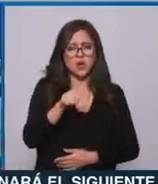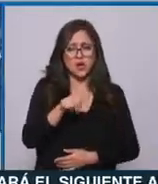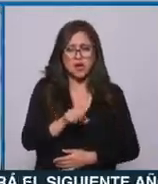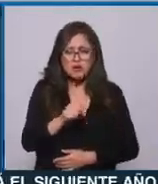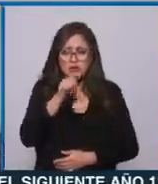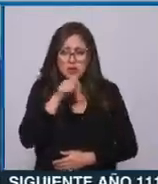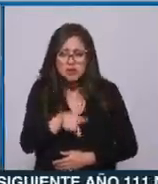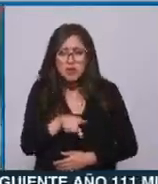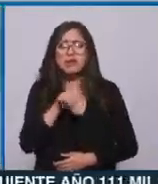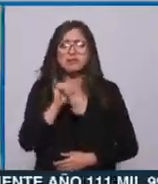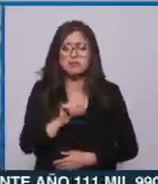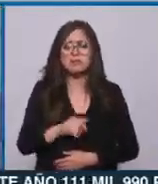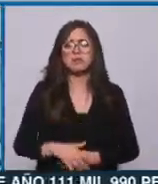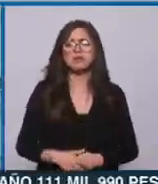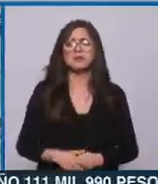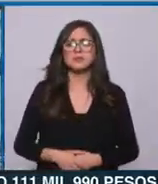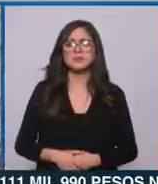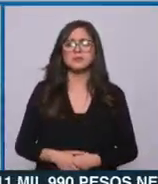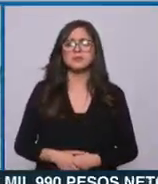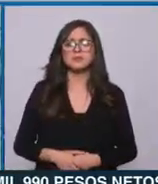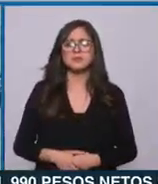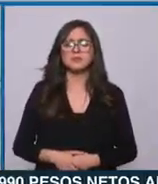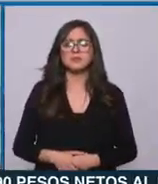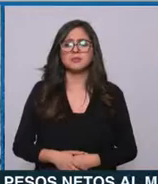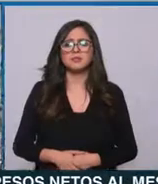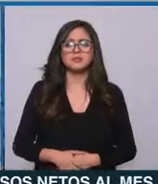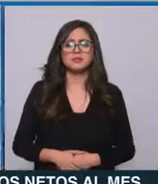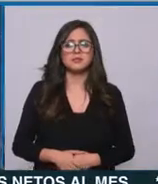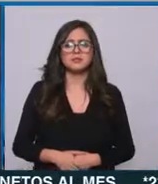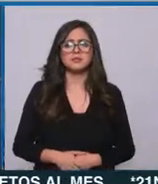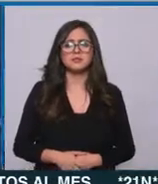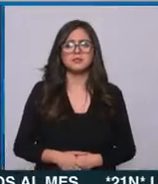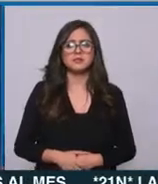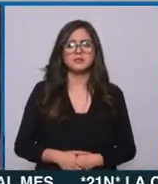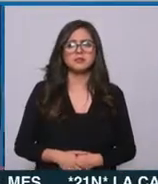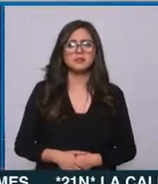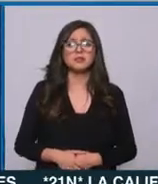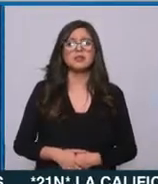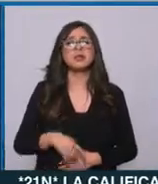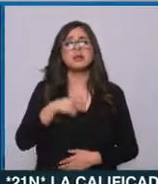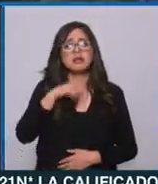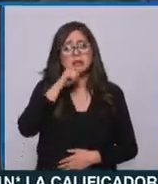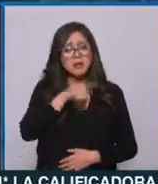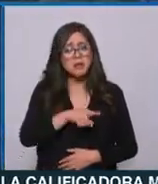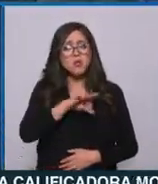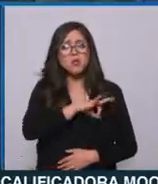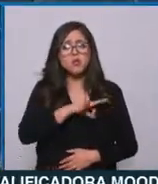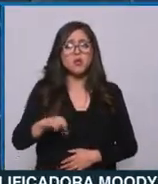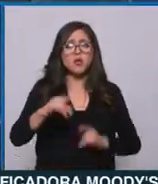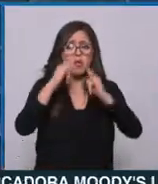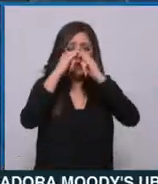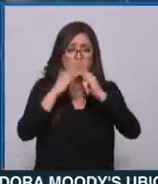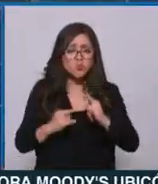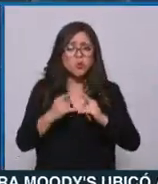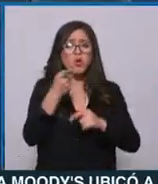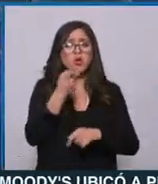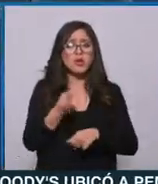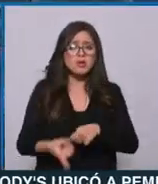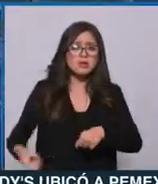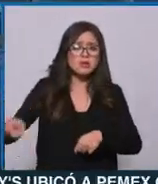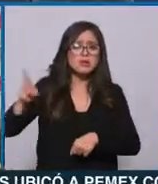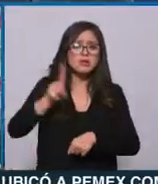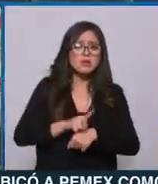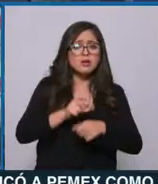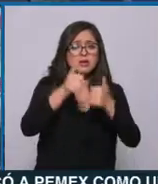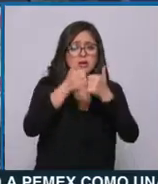runas también. También va a haber boda vikingas. Una cosita que no comenté es que pueden acampar, pueden pasar la noche allá y despertarse allí. Y puede